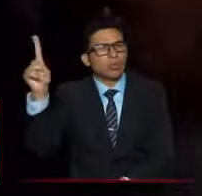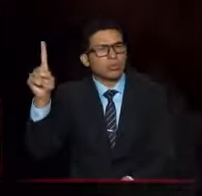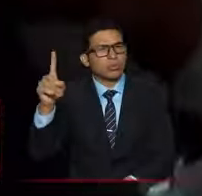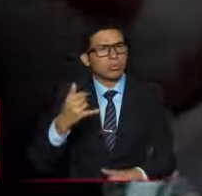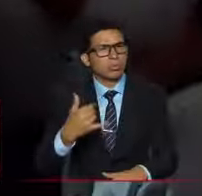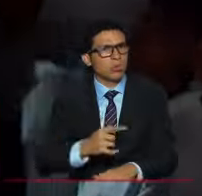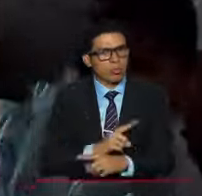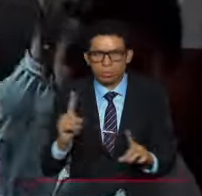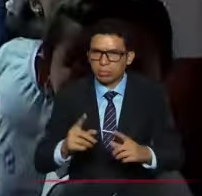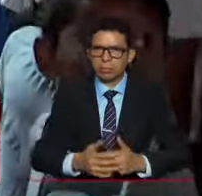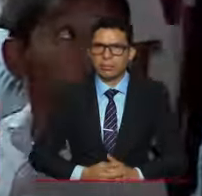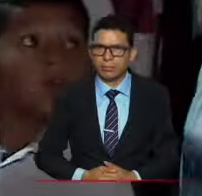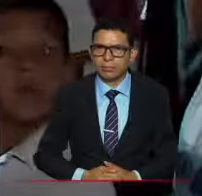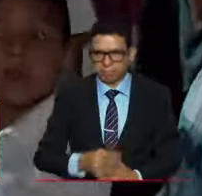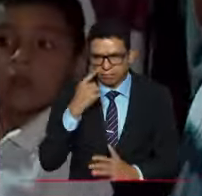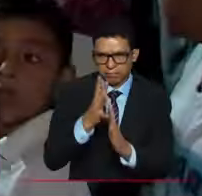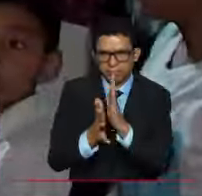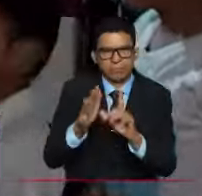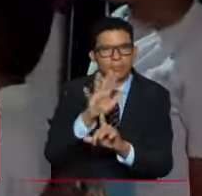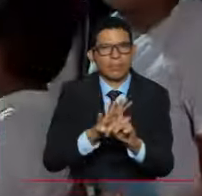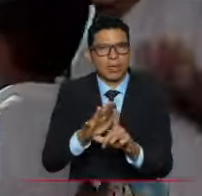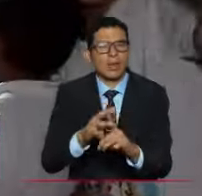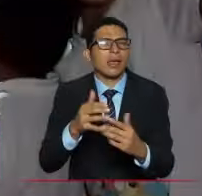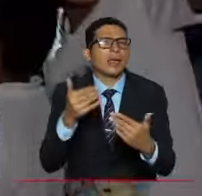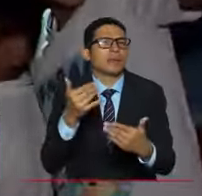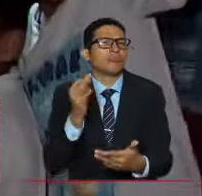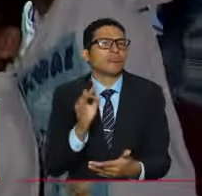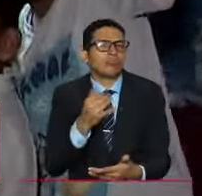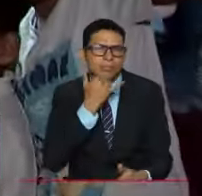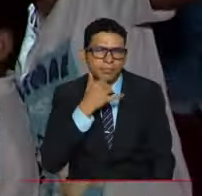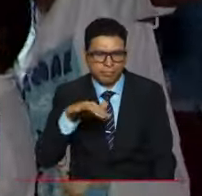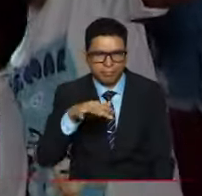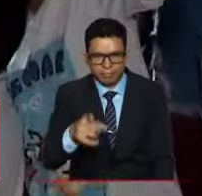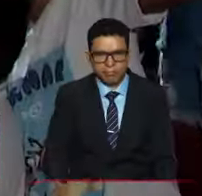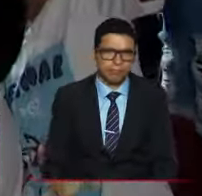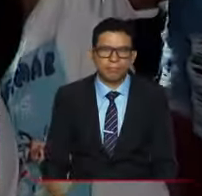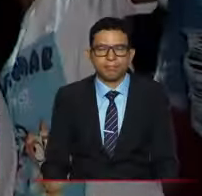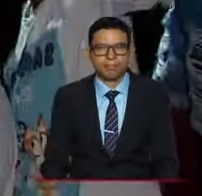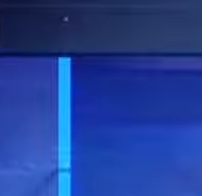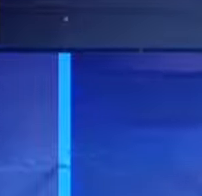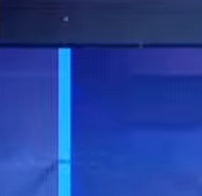se pueden meter. Pero aquí les mostramos en el siguiente informe el recuento de toda esta historia.